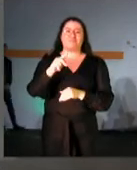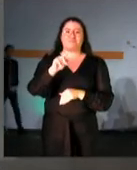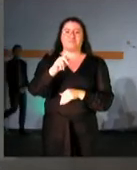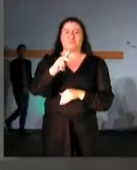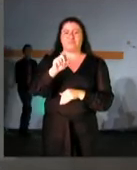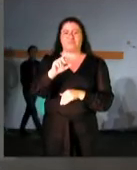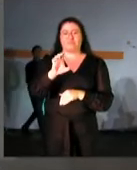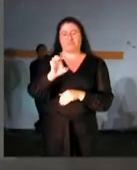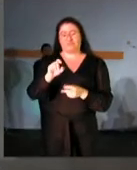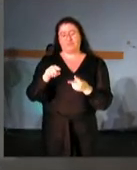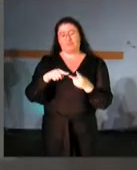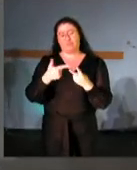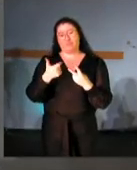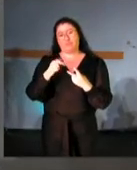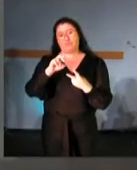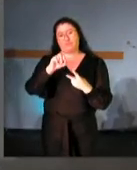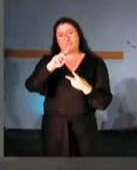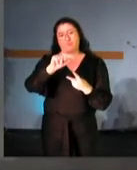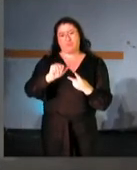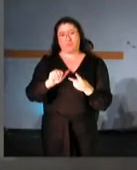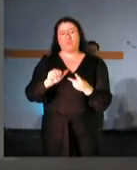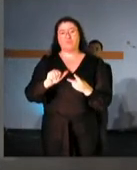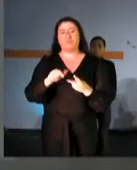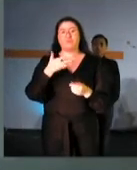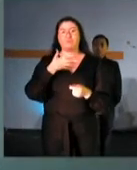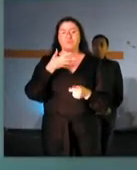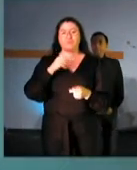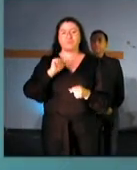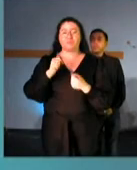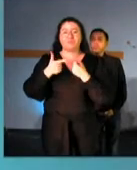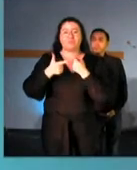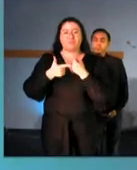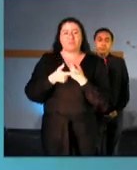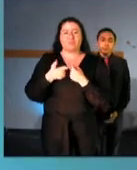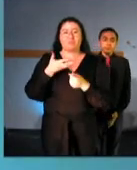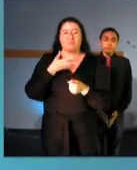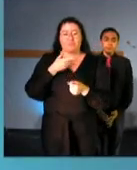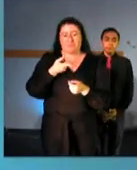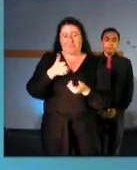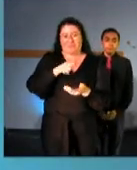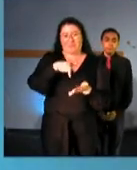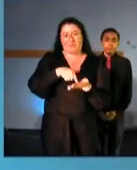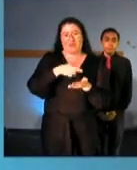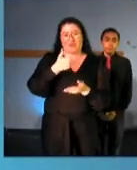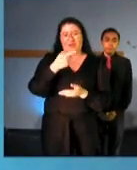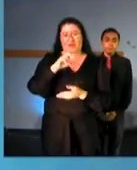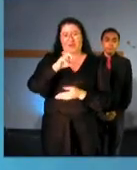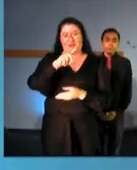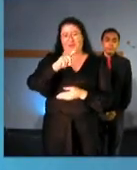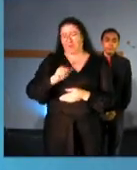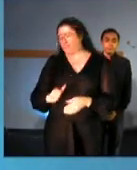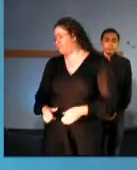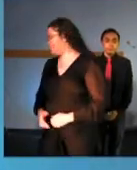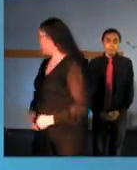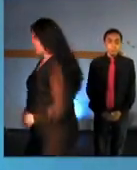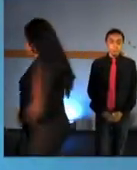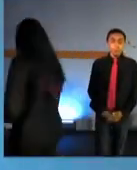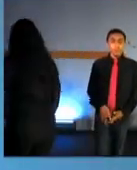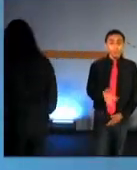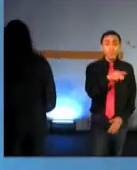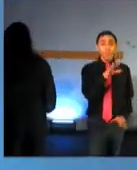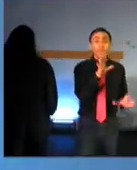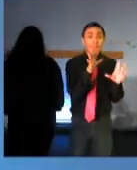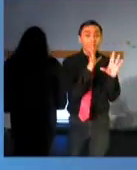Granada. Hay una anécdota en esa toma de Granada que la relata muy bien